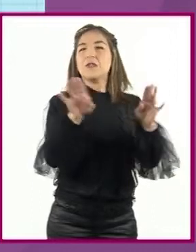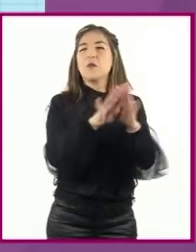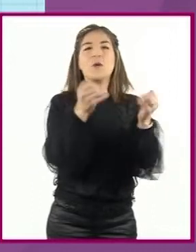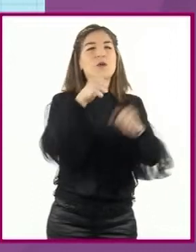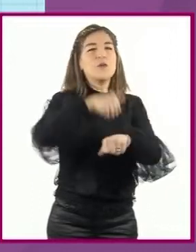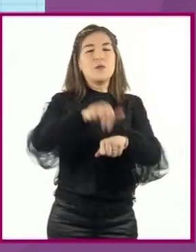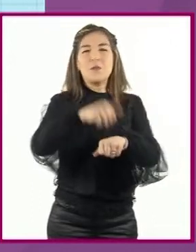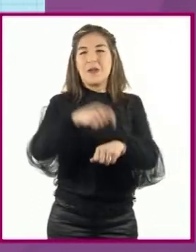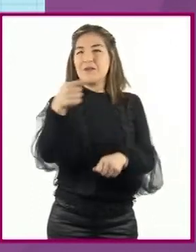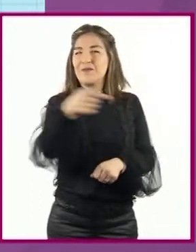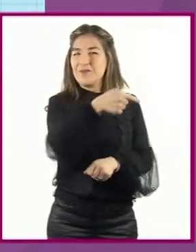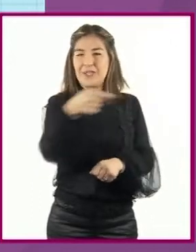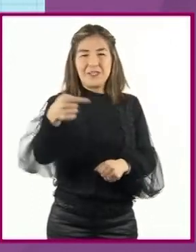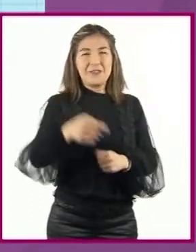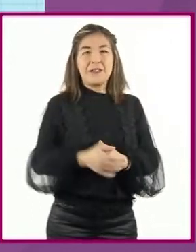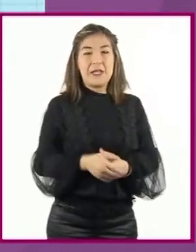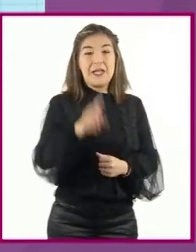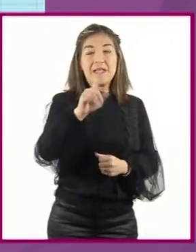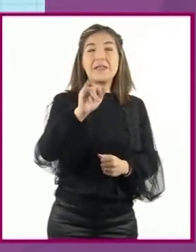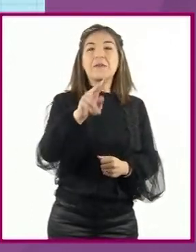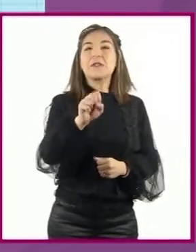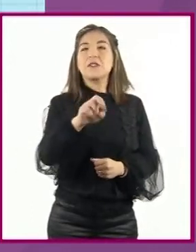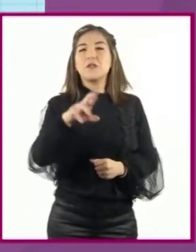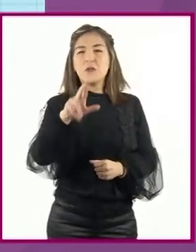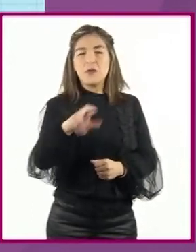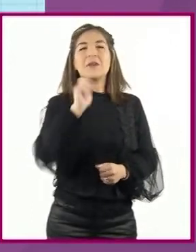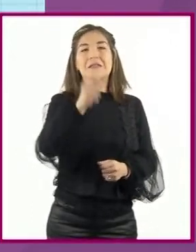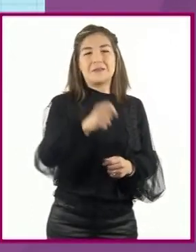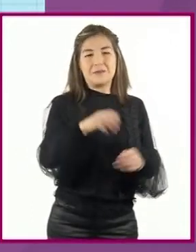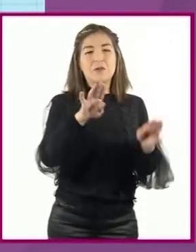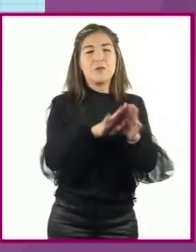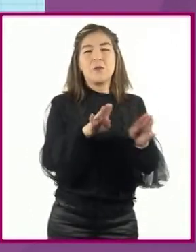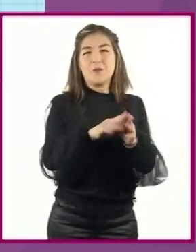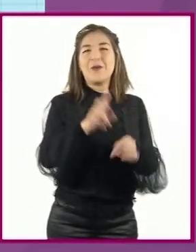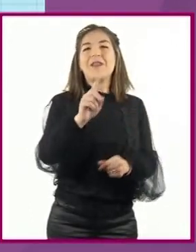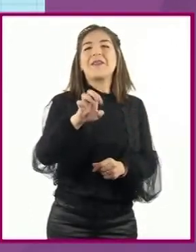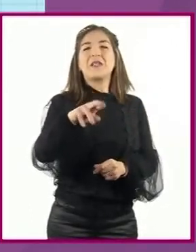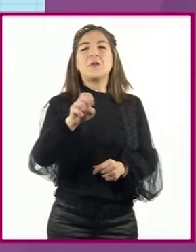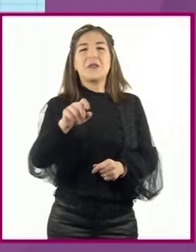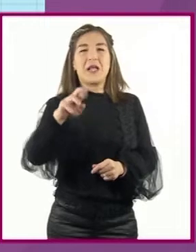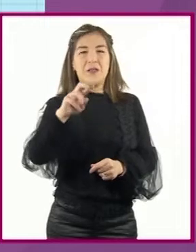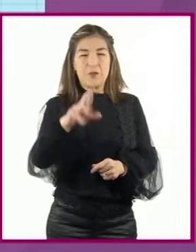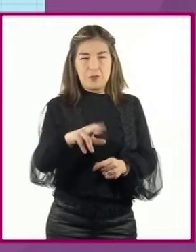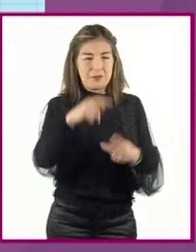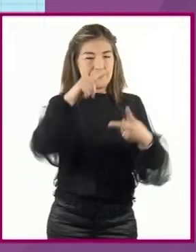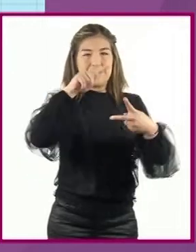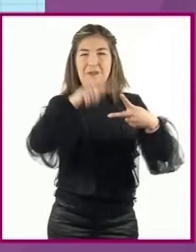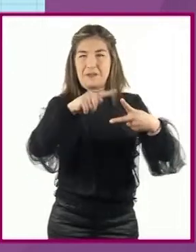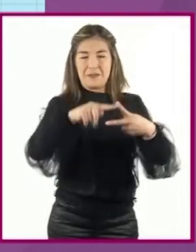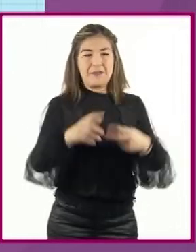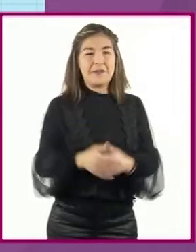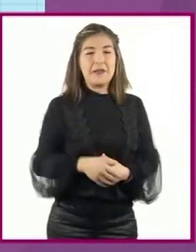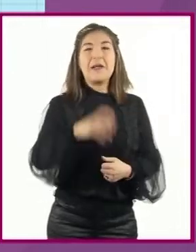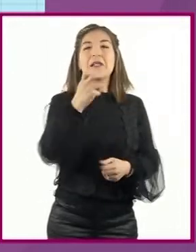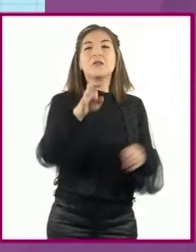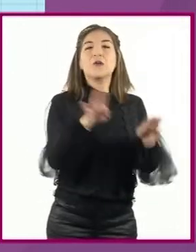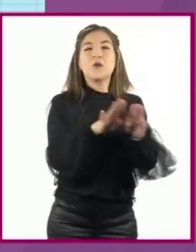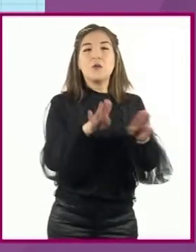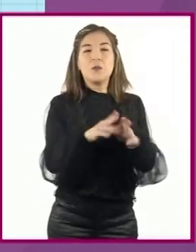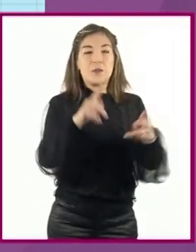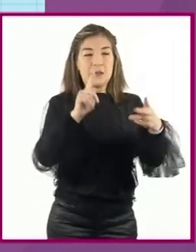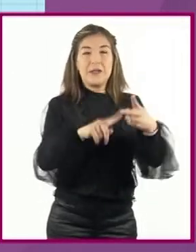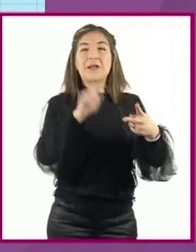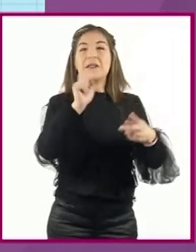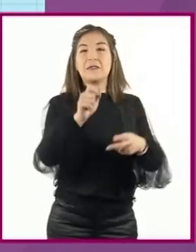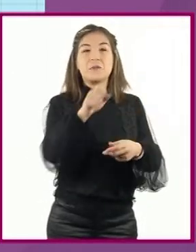una fracción, y el divisor es el denominador. Al multiplicar el dividendo y el divisor de la